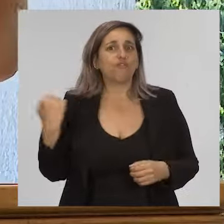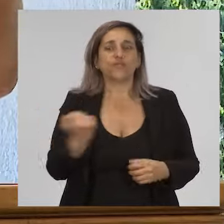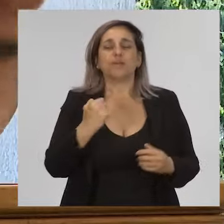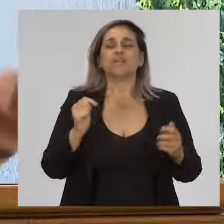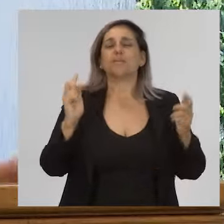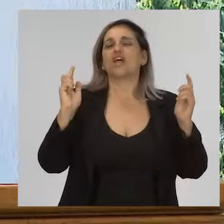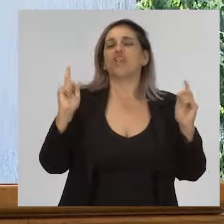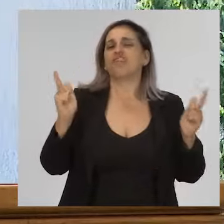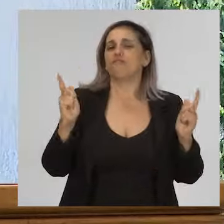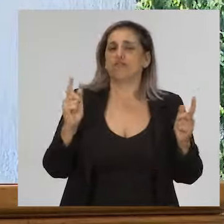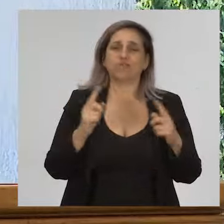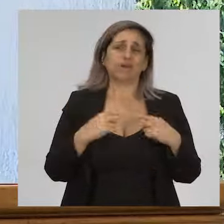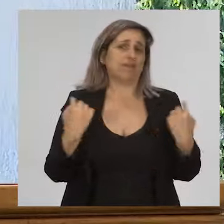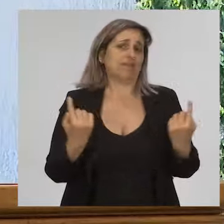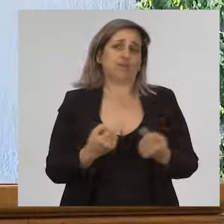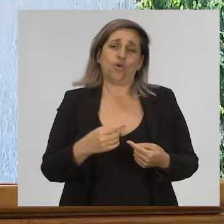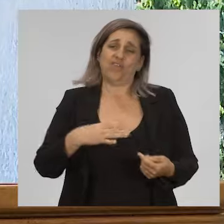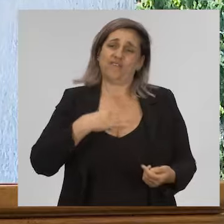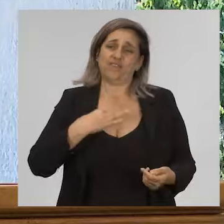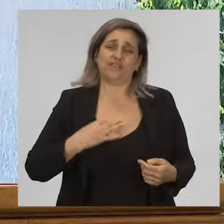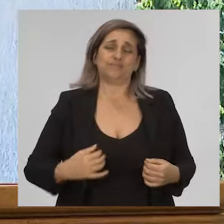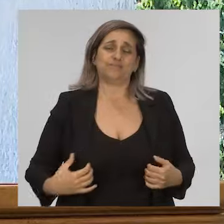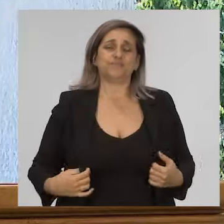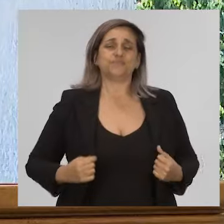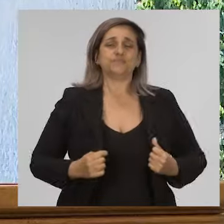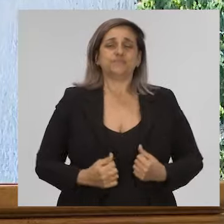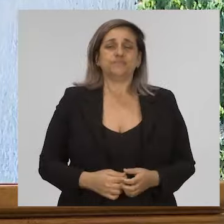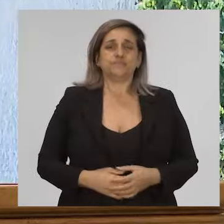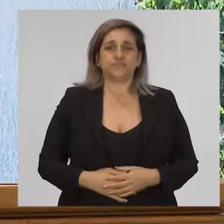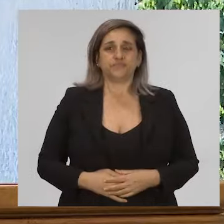disfrutar y gozar de todo el resto.